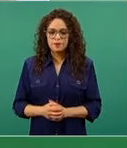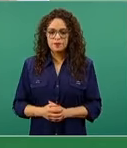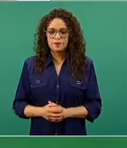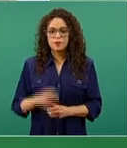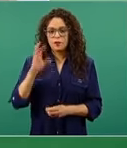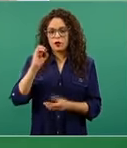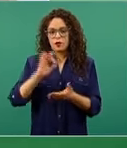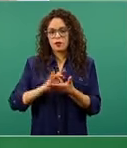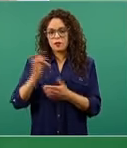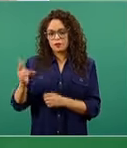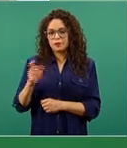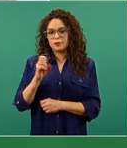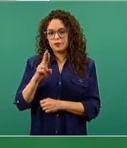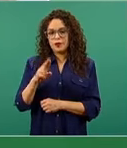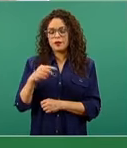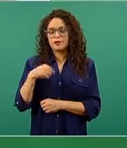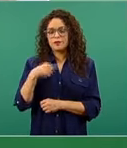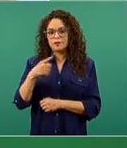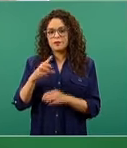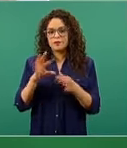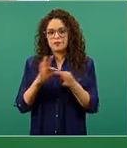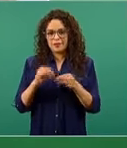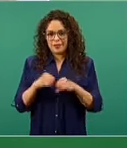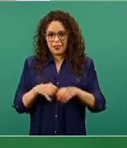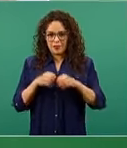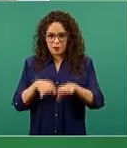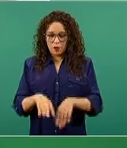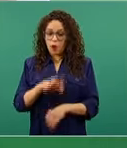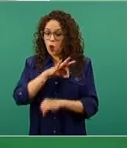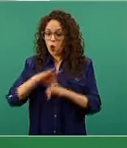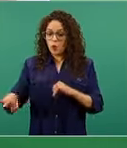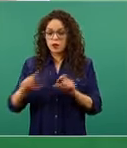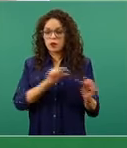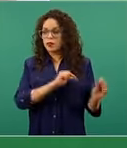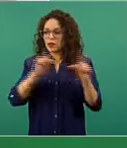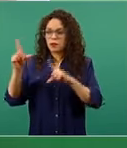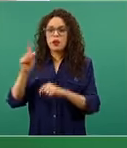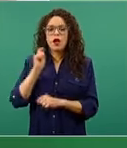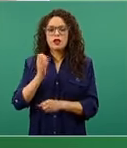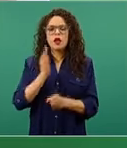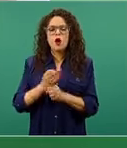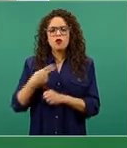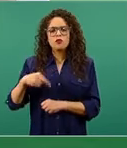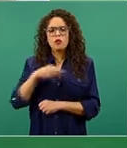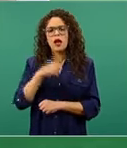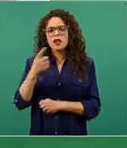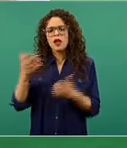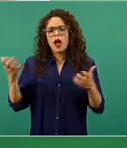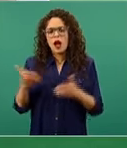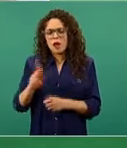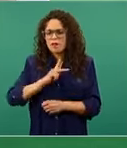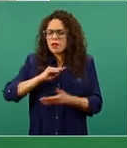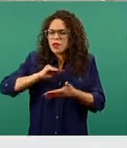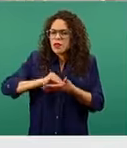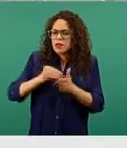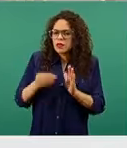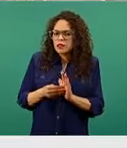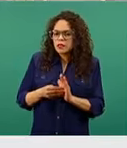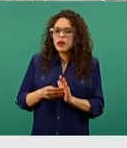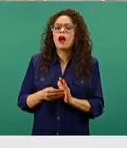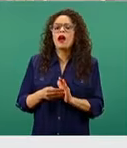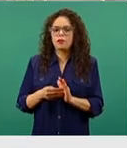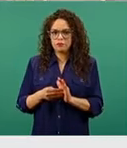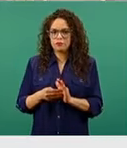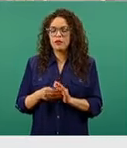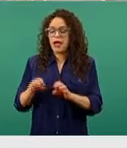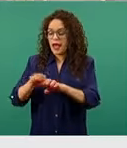siguiente diapositiva, y con ella termino, es prácticamente para compartirles lo que estamos haciendo, nuestra estrategia,